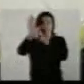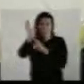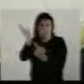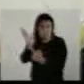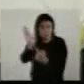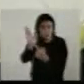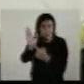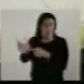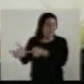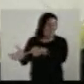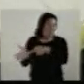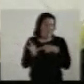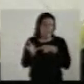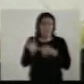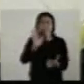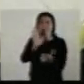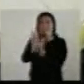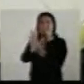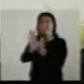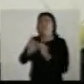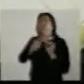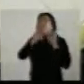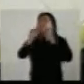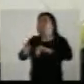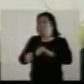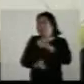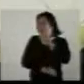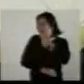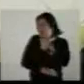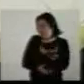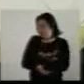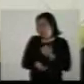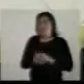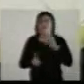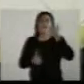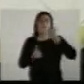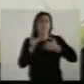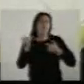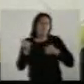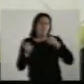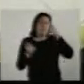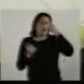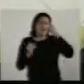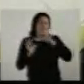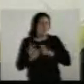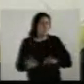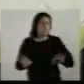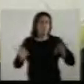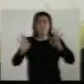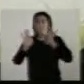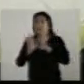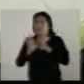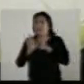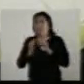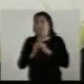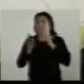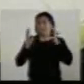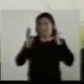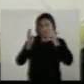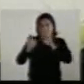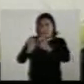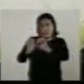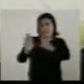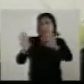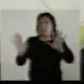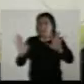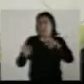convención obliga a que, y la ley, a que se coloque el dinero. Y finalmente, me parece que es muy importante que se tenga